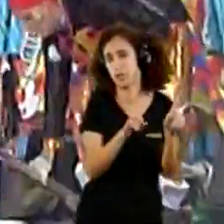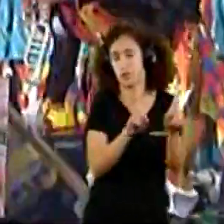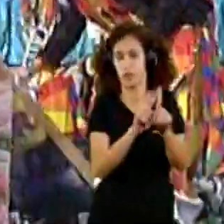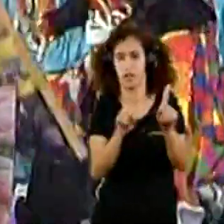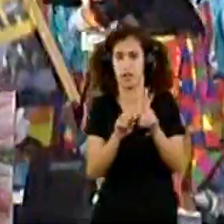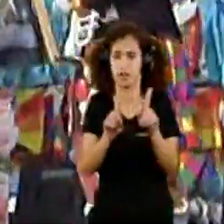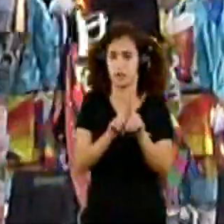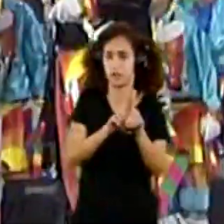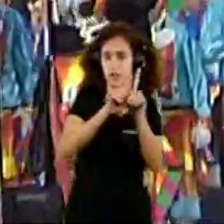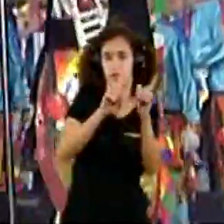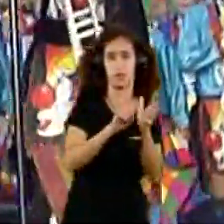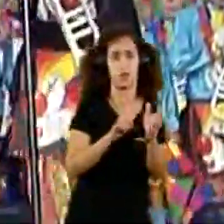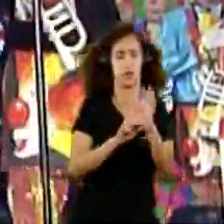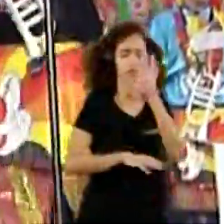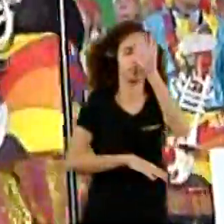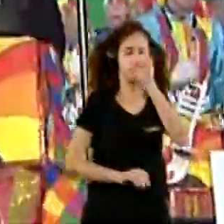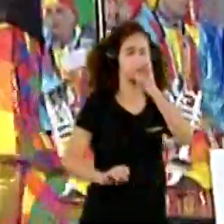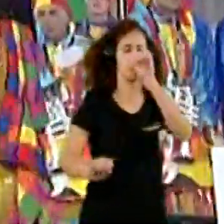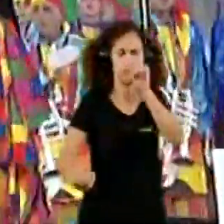si escucho el himno.